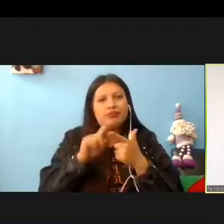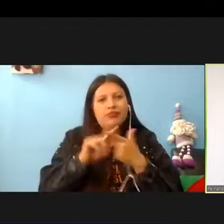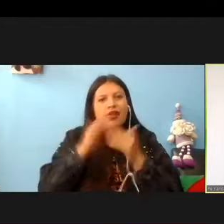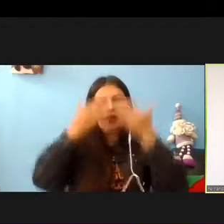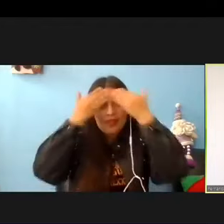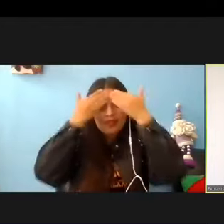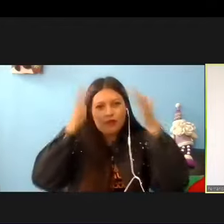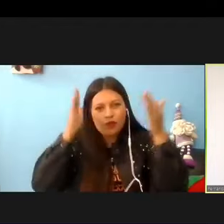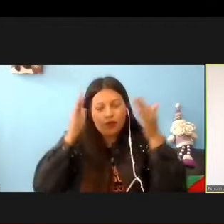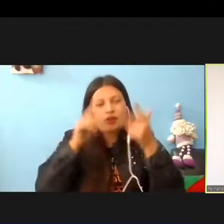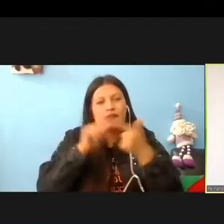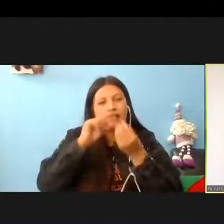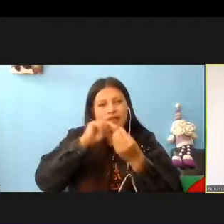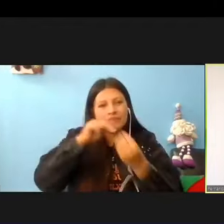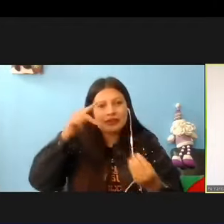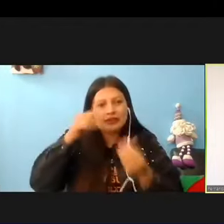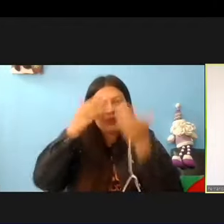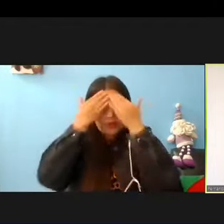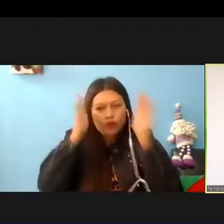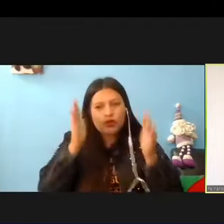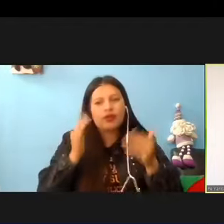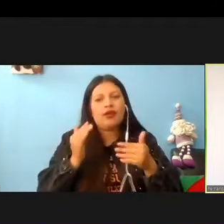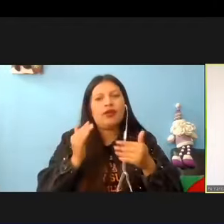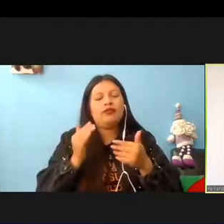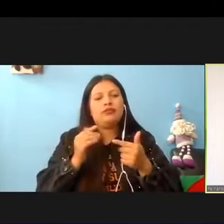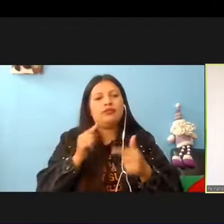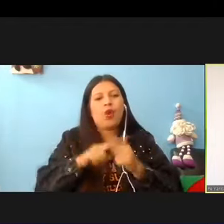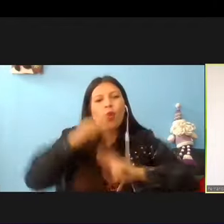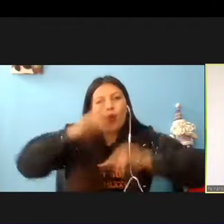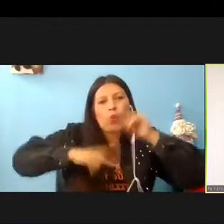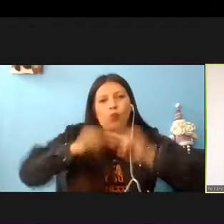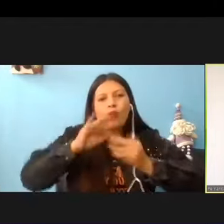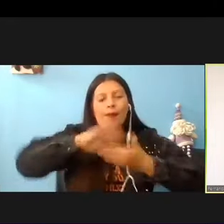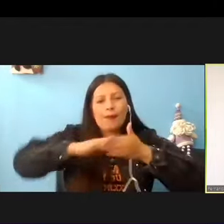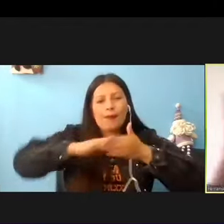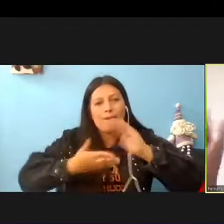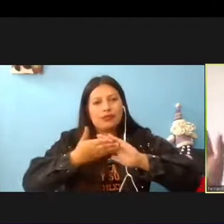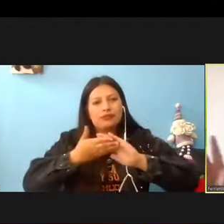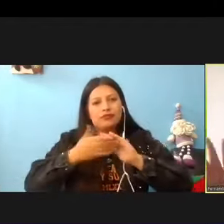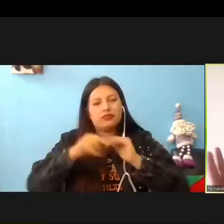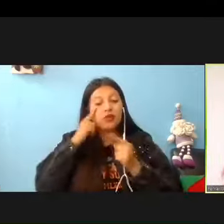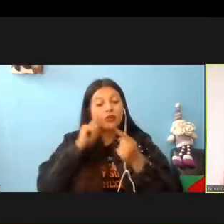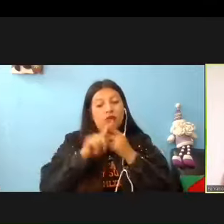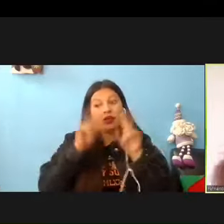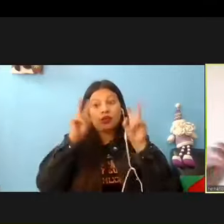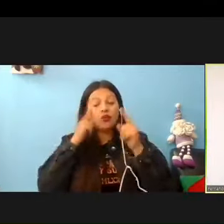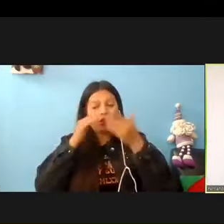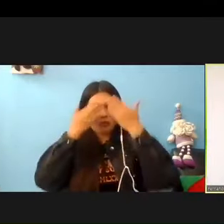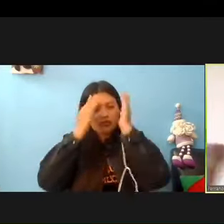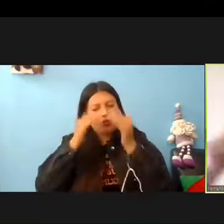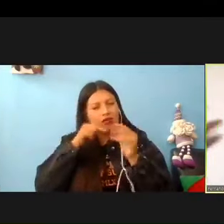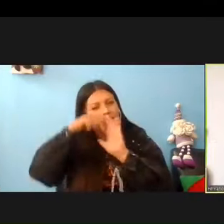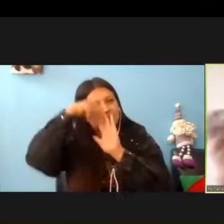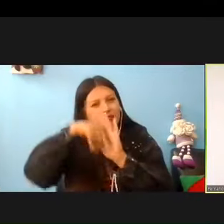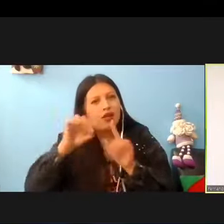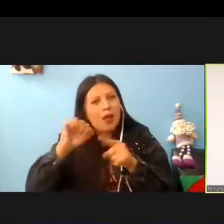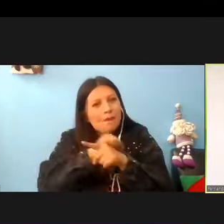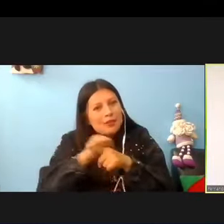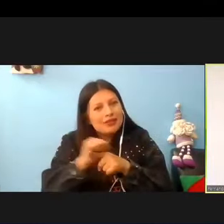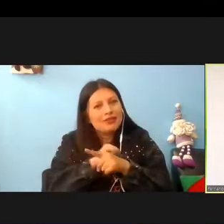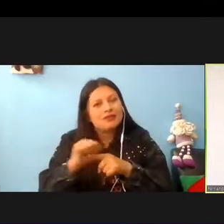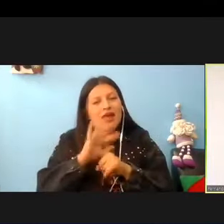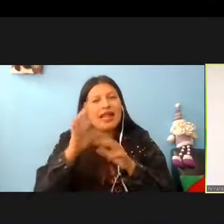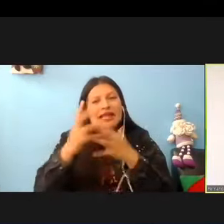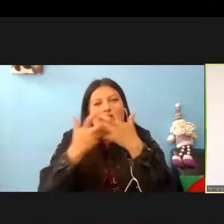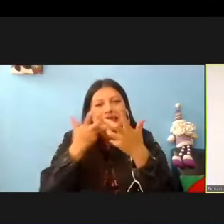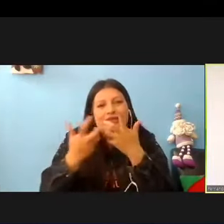democracia, de crisis democrática, de la construcción de la paz, más allá de ese abstracto de paz, sino en la práctica un poco del